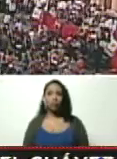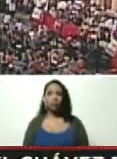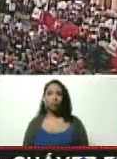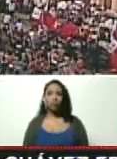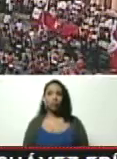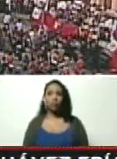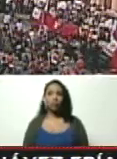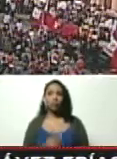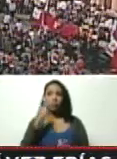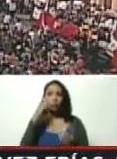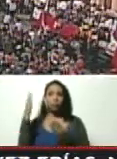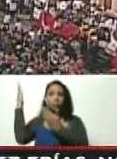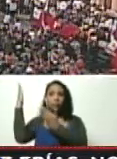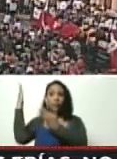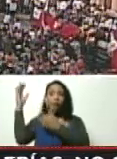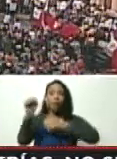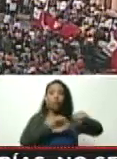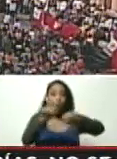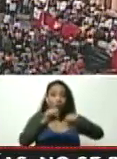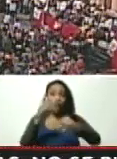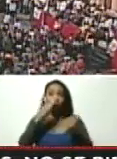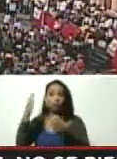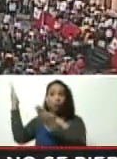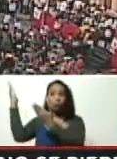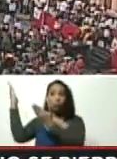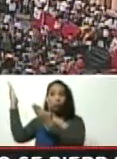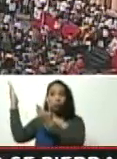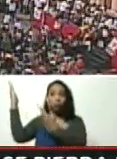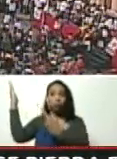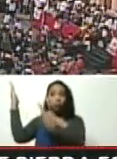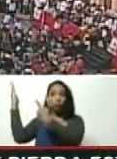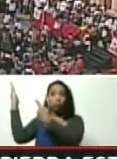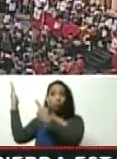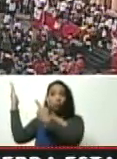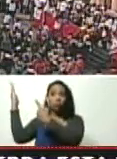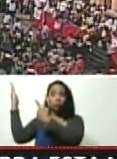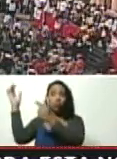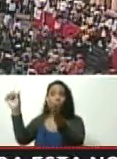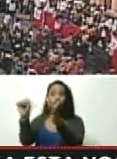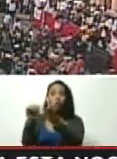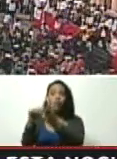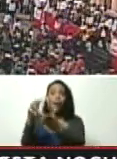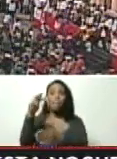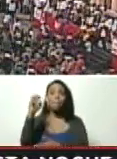Marque, pues, muévete, Marque. Marque, ¿dónde estás, Marque?